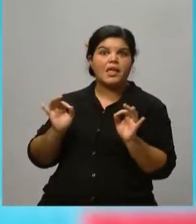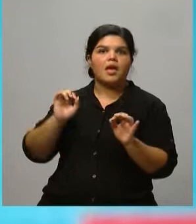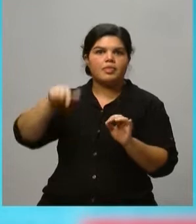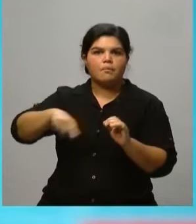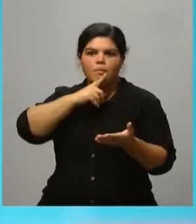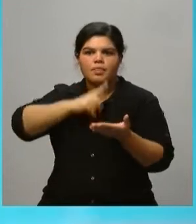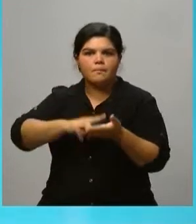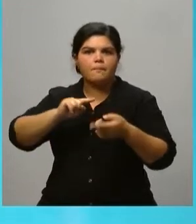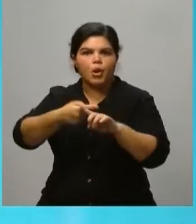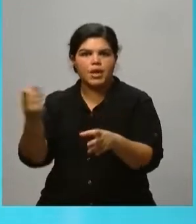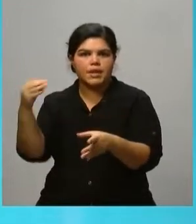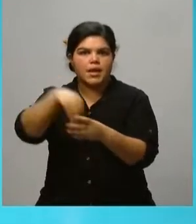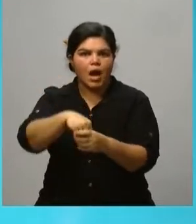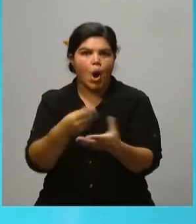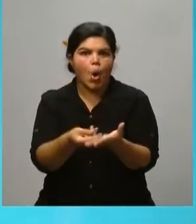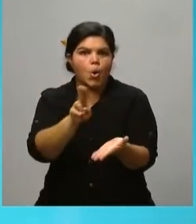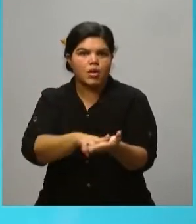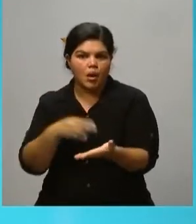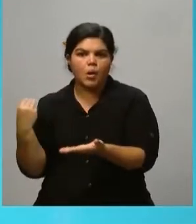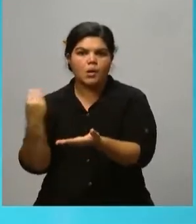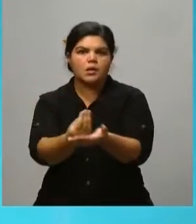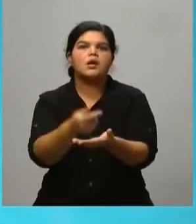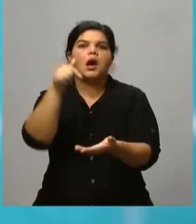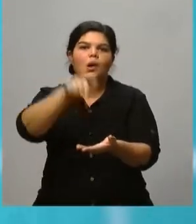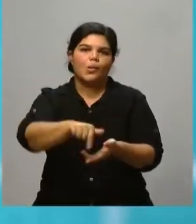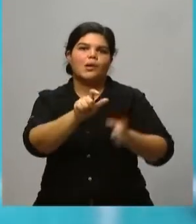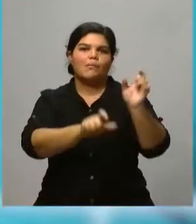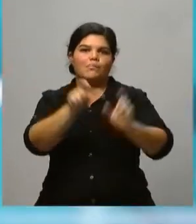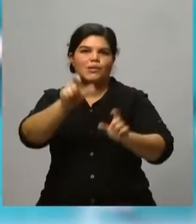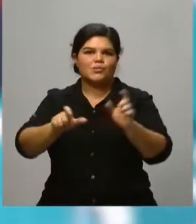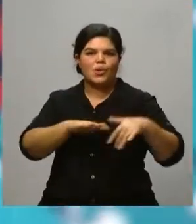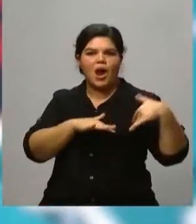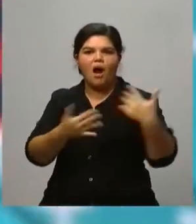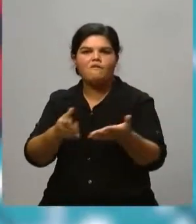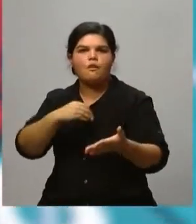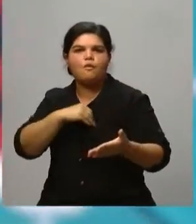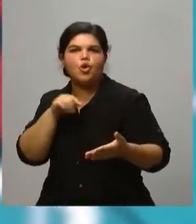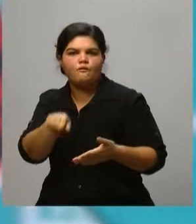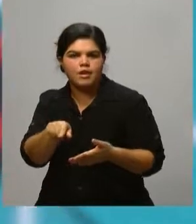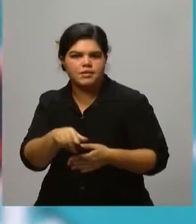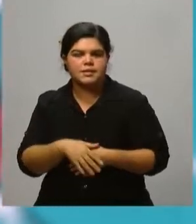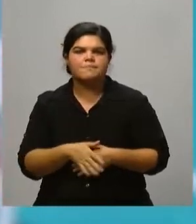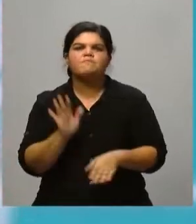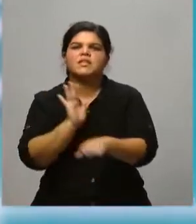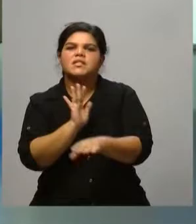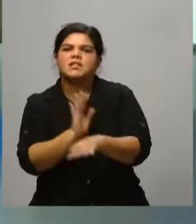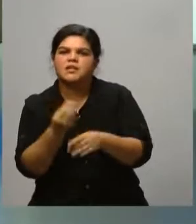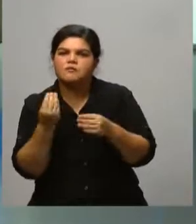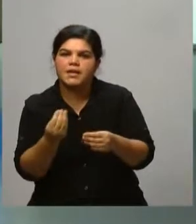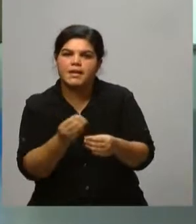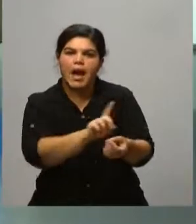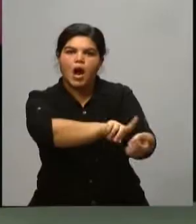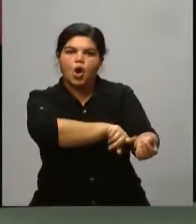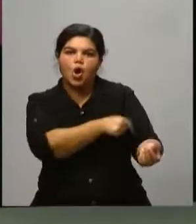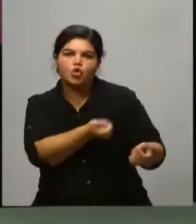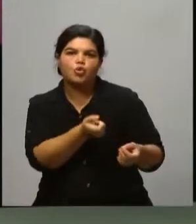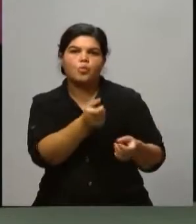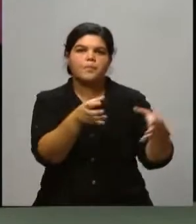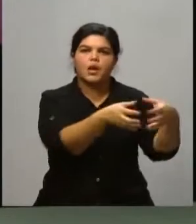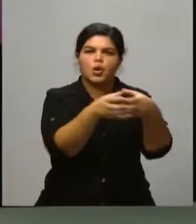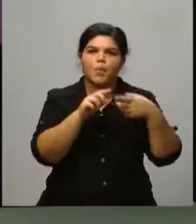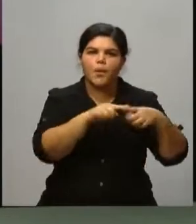Aires, ¿sí? O la provincia de Buenos Aires, que aparecen referentes que antes no estaban en la política. Le pasó lo mismo en su